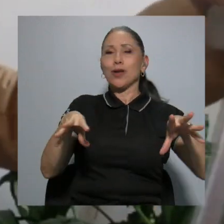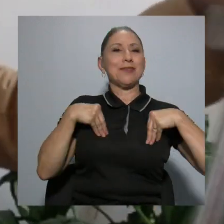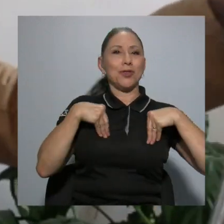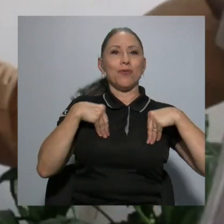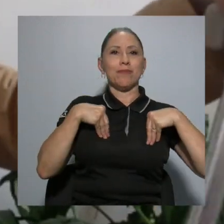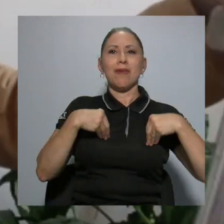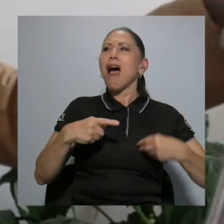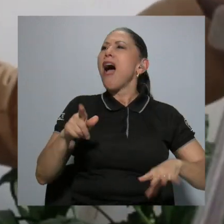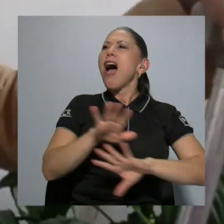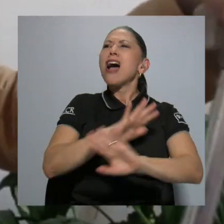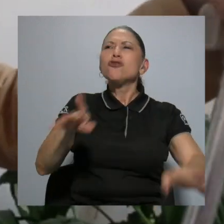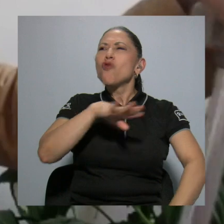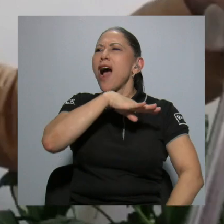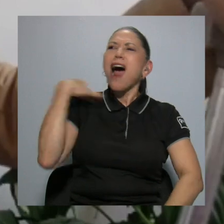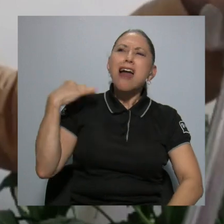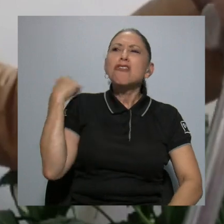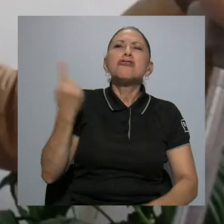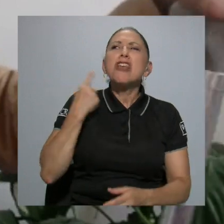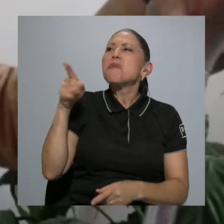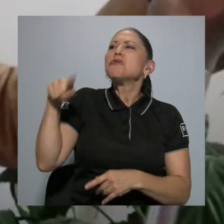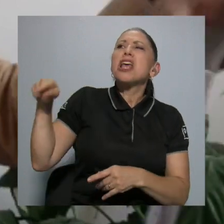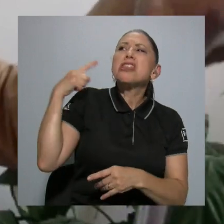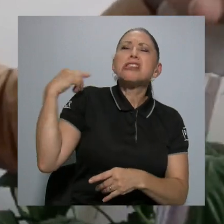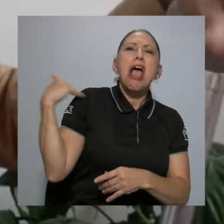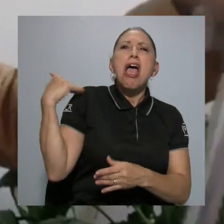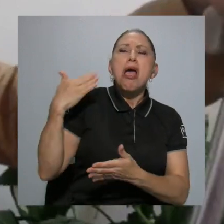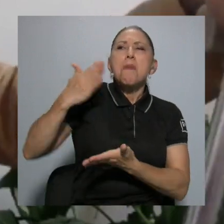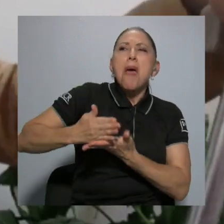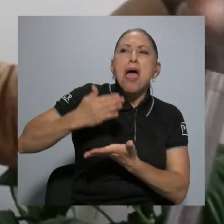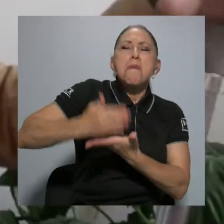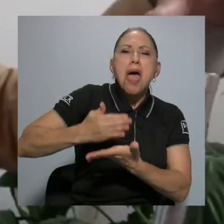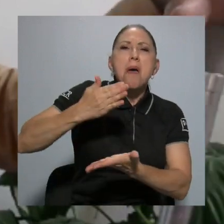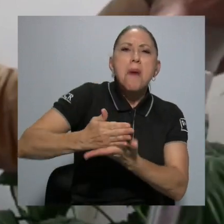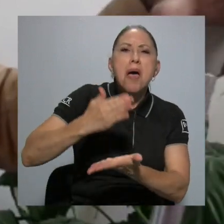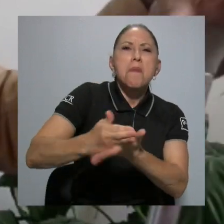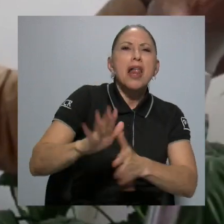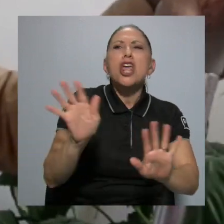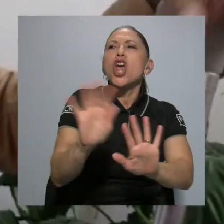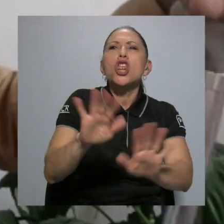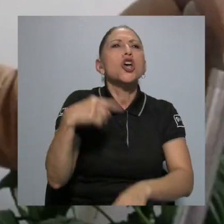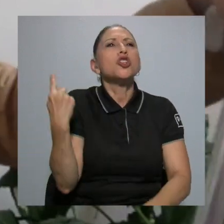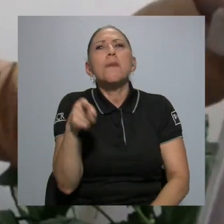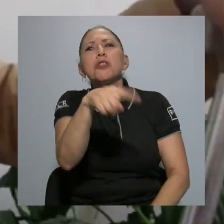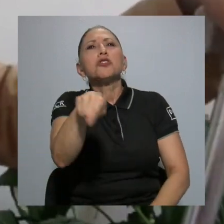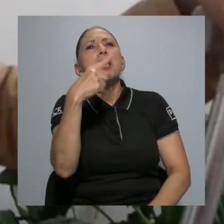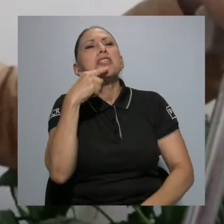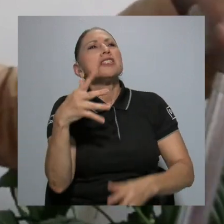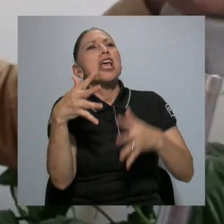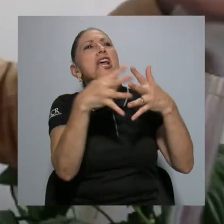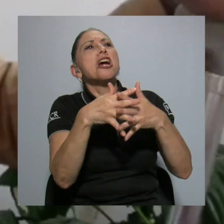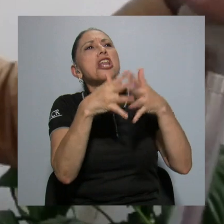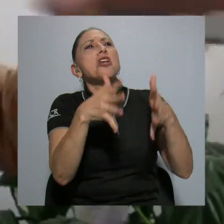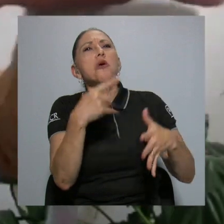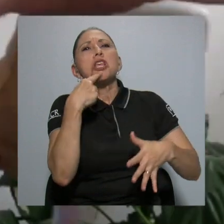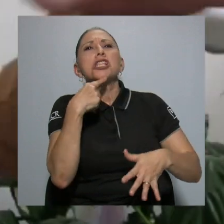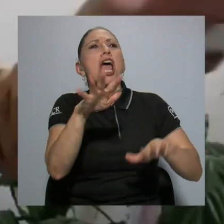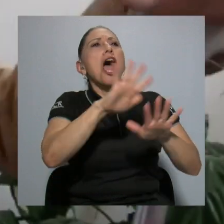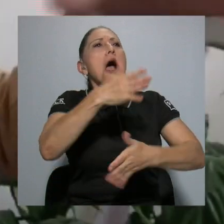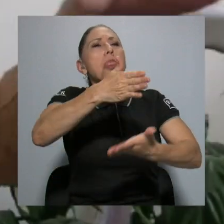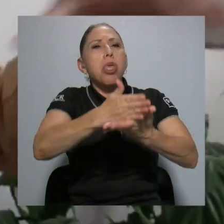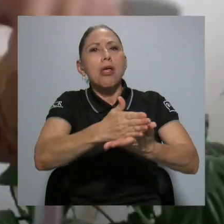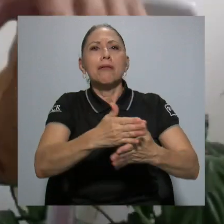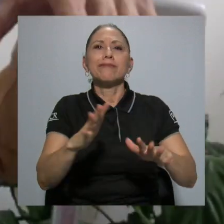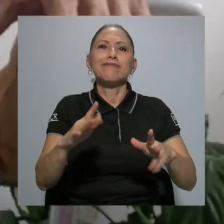dijo, ya estoy harto de que cada rato me vas a parar el carro. No, no, no, no, no. Además acá el gringo paga el carro. O sea, comenzó